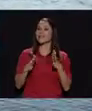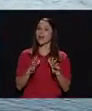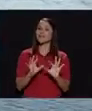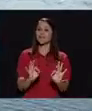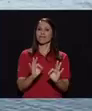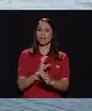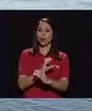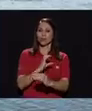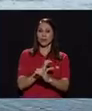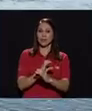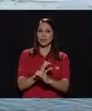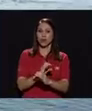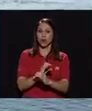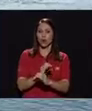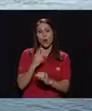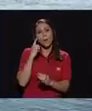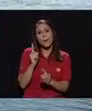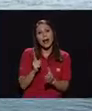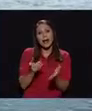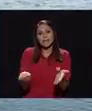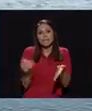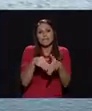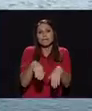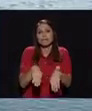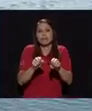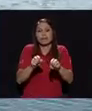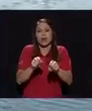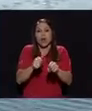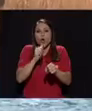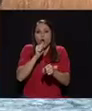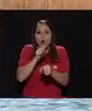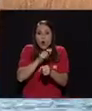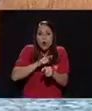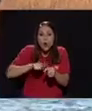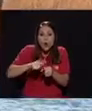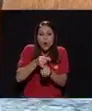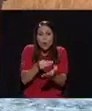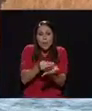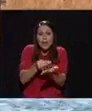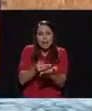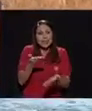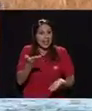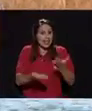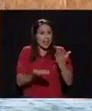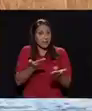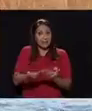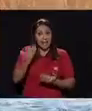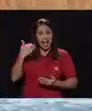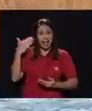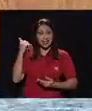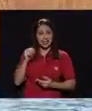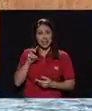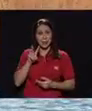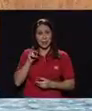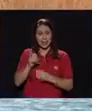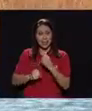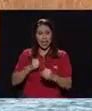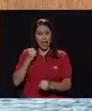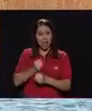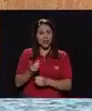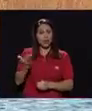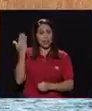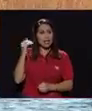la conservación o para la recuperación de humedales. Tal vez hace 20 años atrás había una